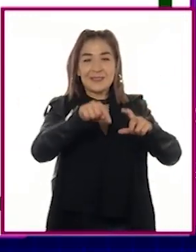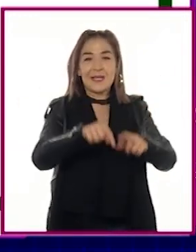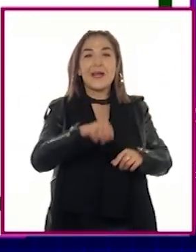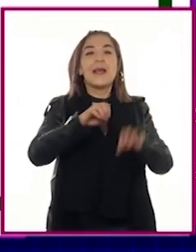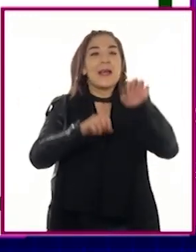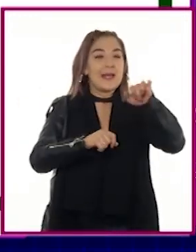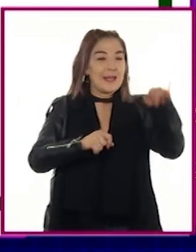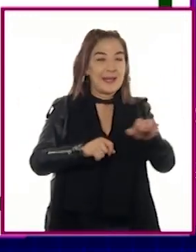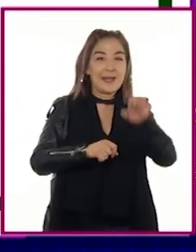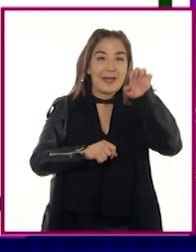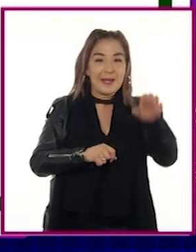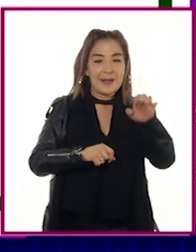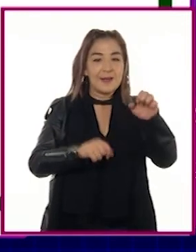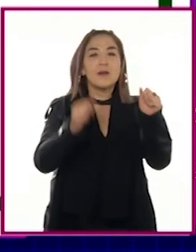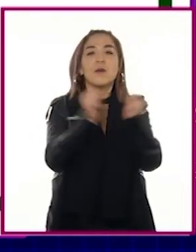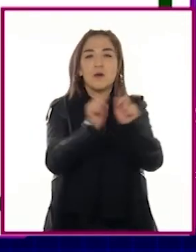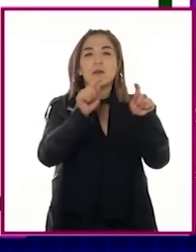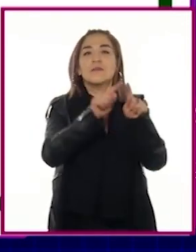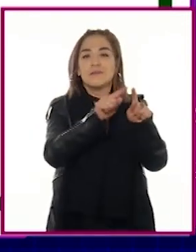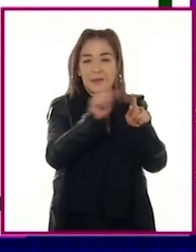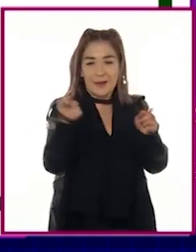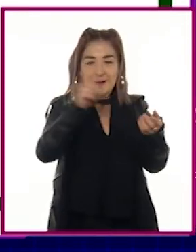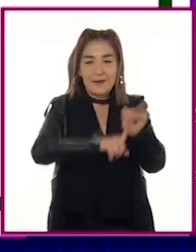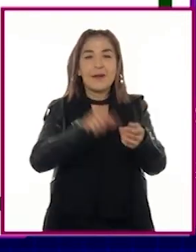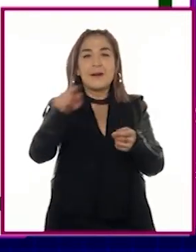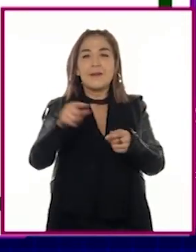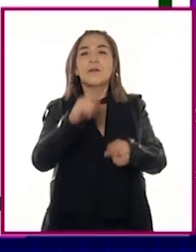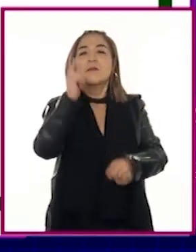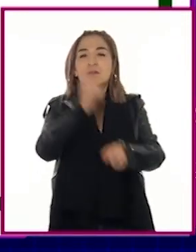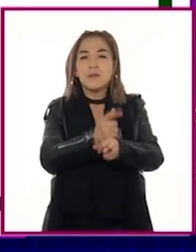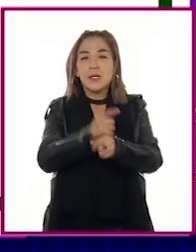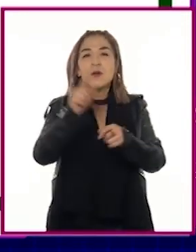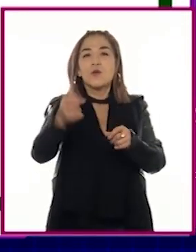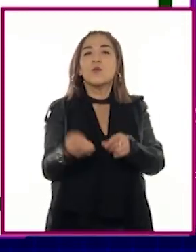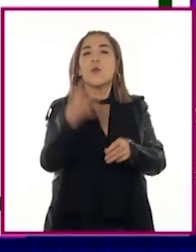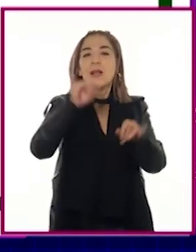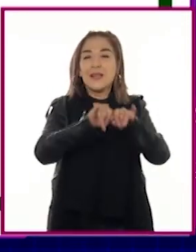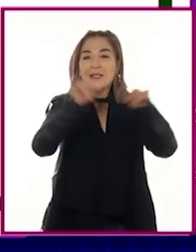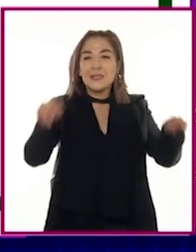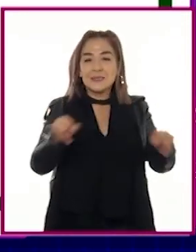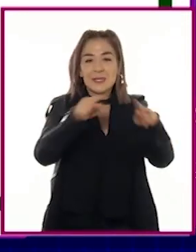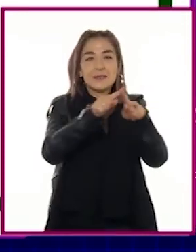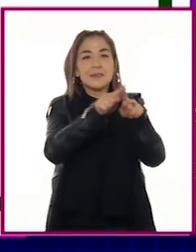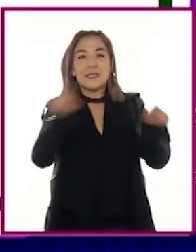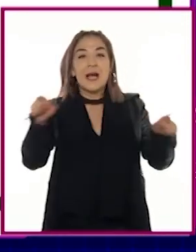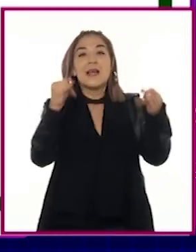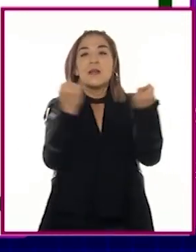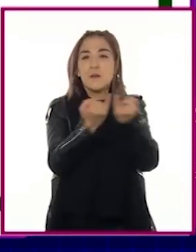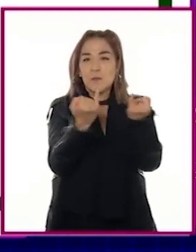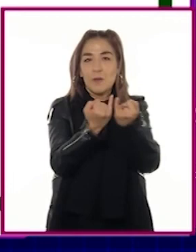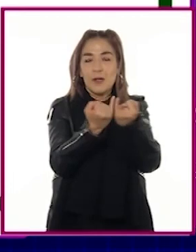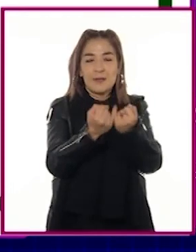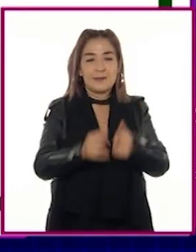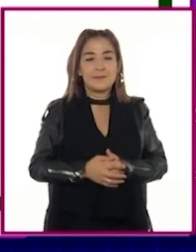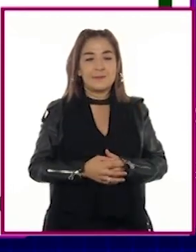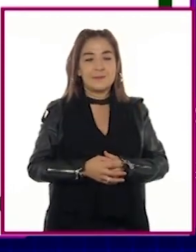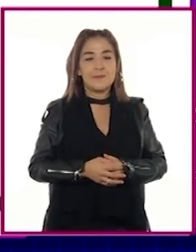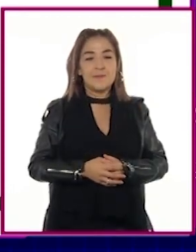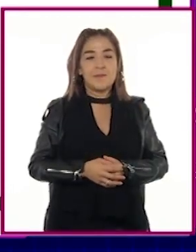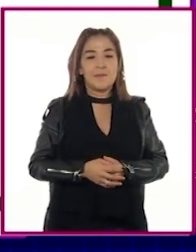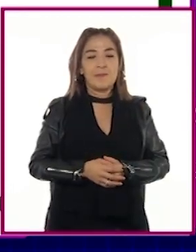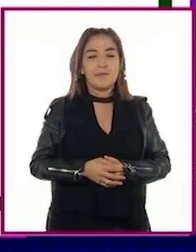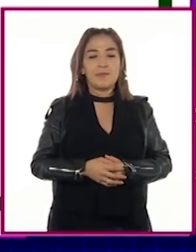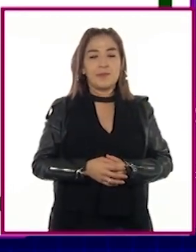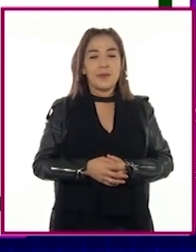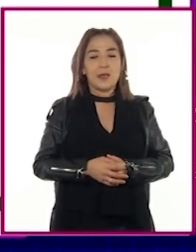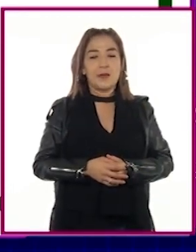el eje, se construye la circunferencia para determinar distancias iguales. El punto de intersección es el